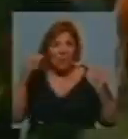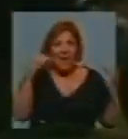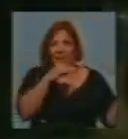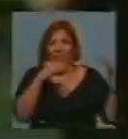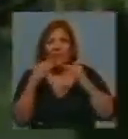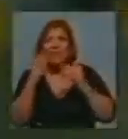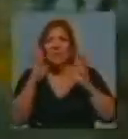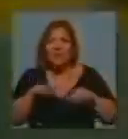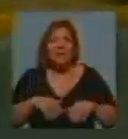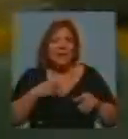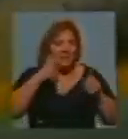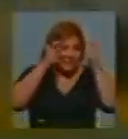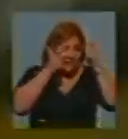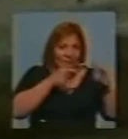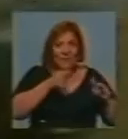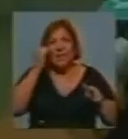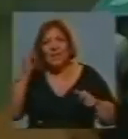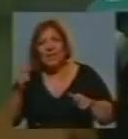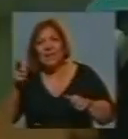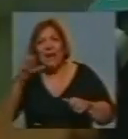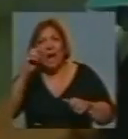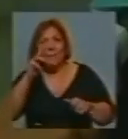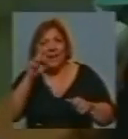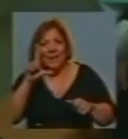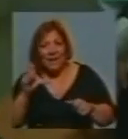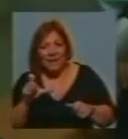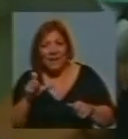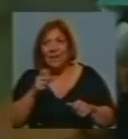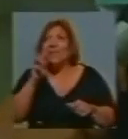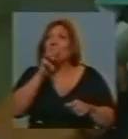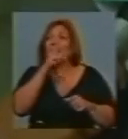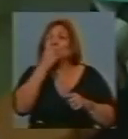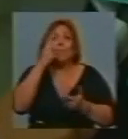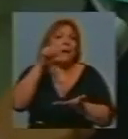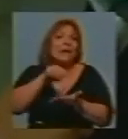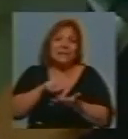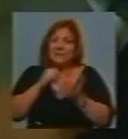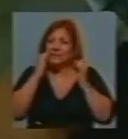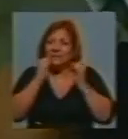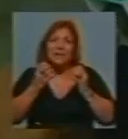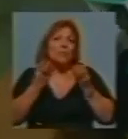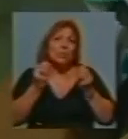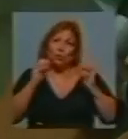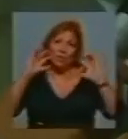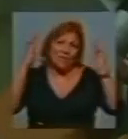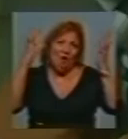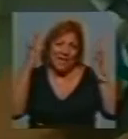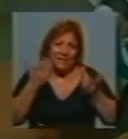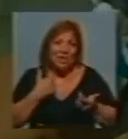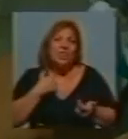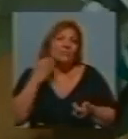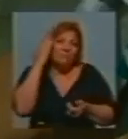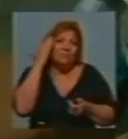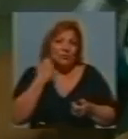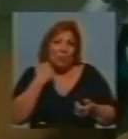enfrentamientos entre sectores del chavismo y la oposición. Venezuela es un país que tiene problemas de violencia. A mí no me llama la